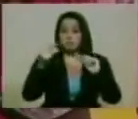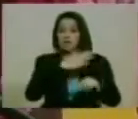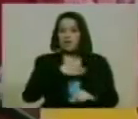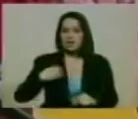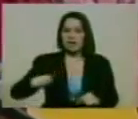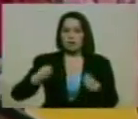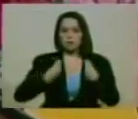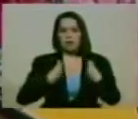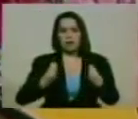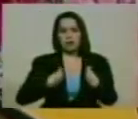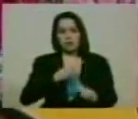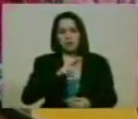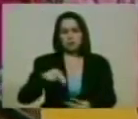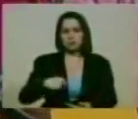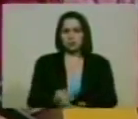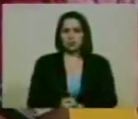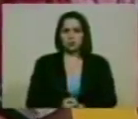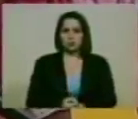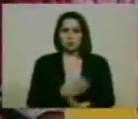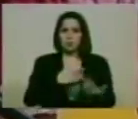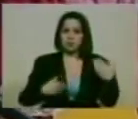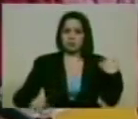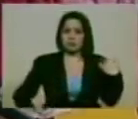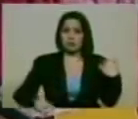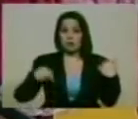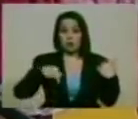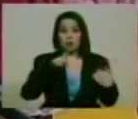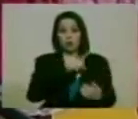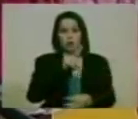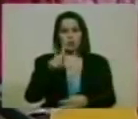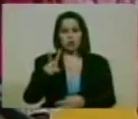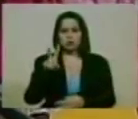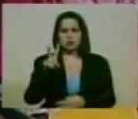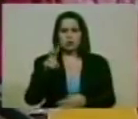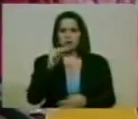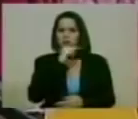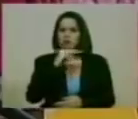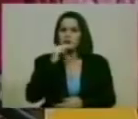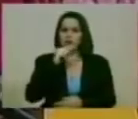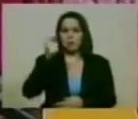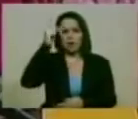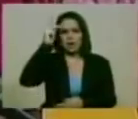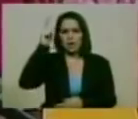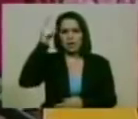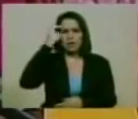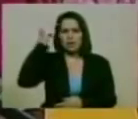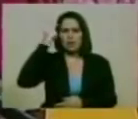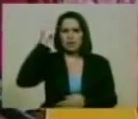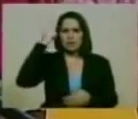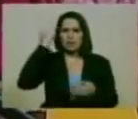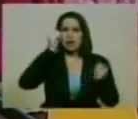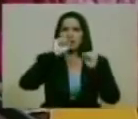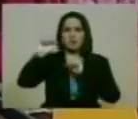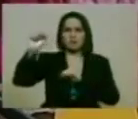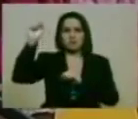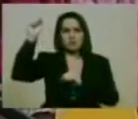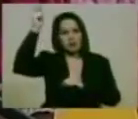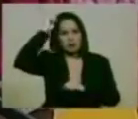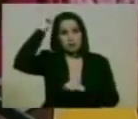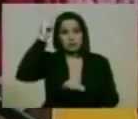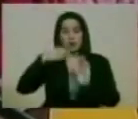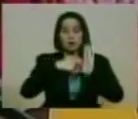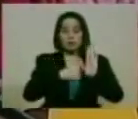vidas, presidente. Es por eso que hoy, 12 de octubre, Día de la Resistencia Indígena, le presentamos las conclusiones de lo que